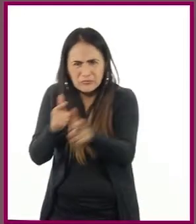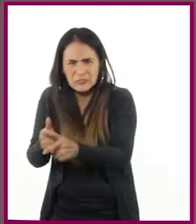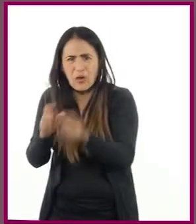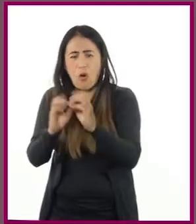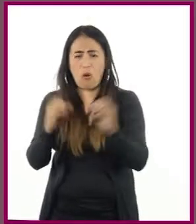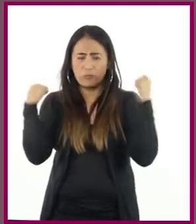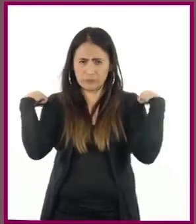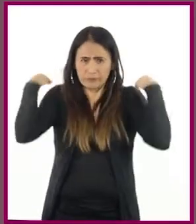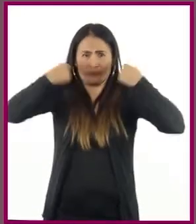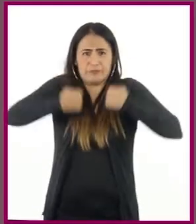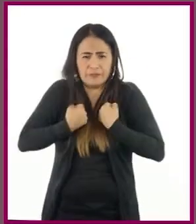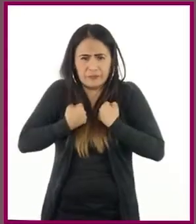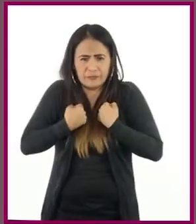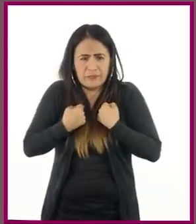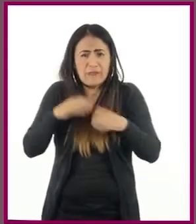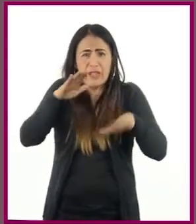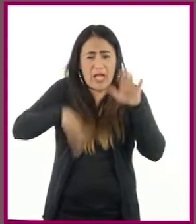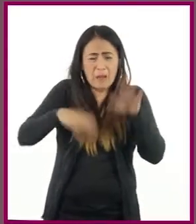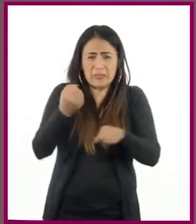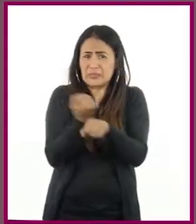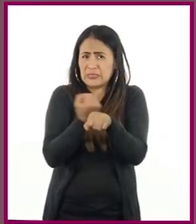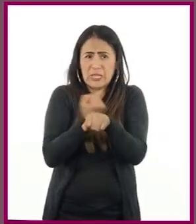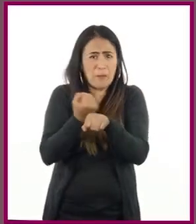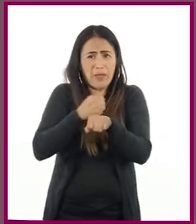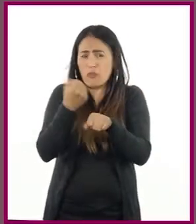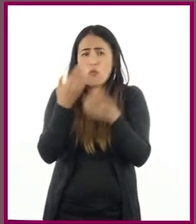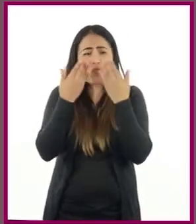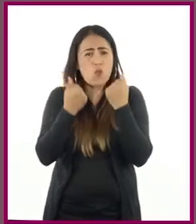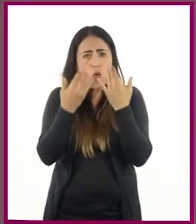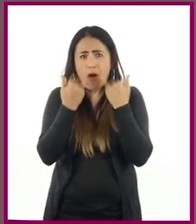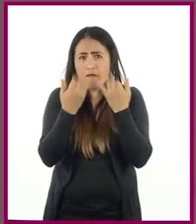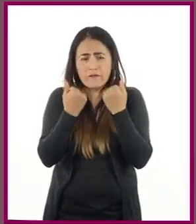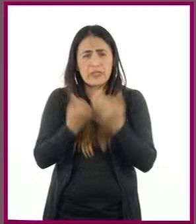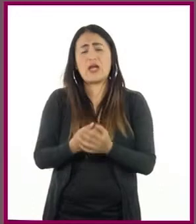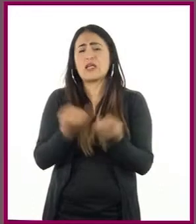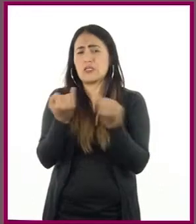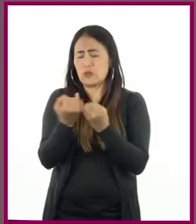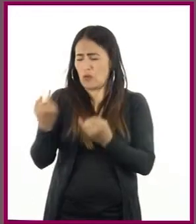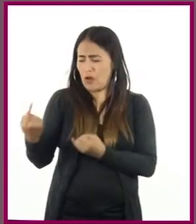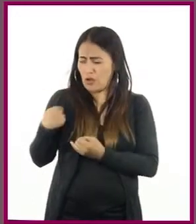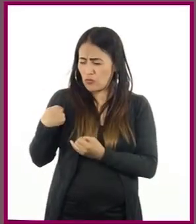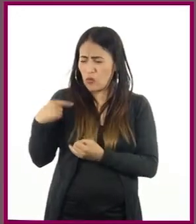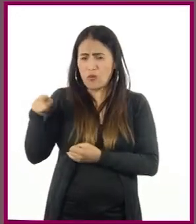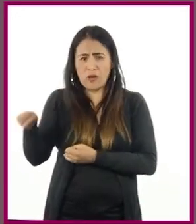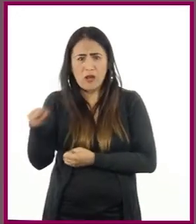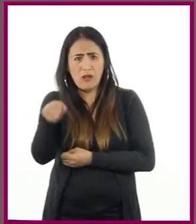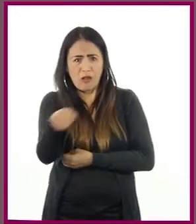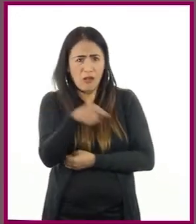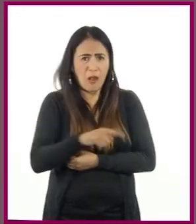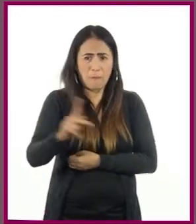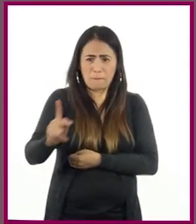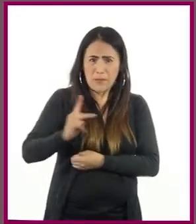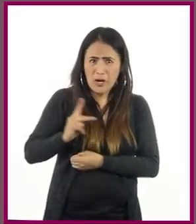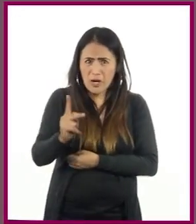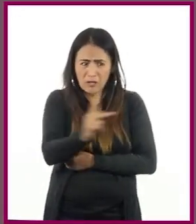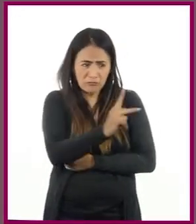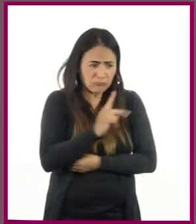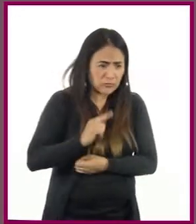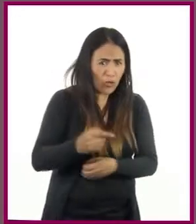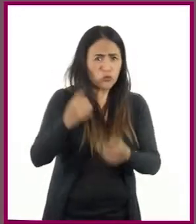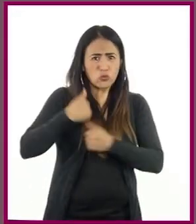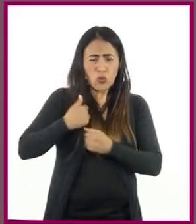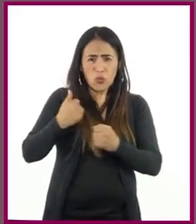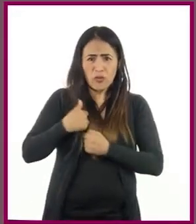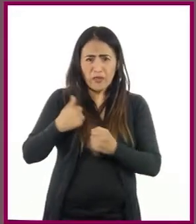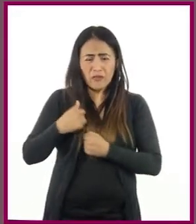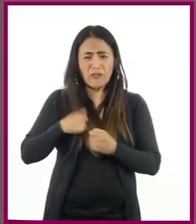mochila a cuestas, a veces descalzos, y tanto él como yo, como los demás soldados de a pie de la guerra, compartimos